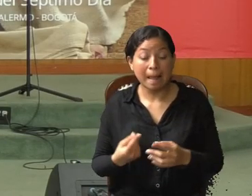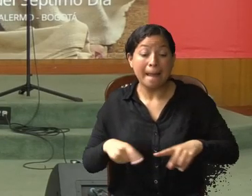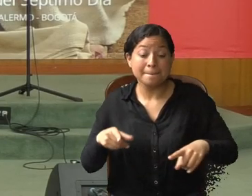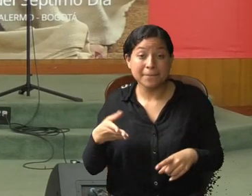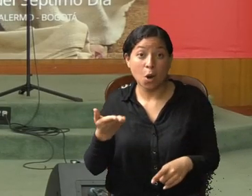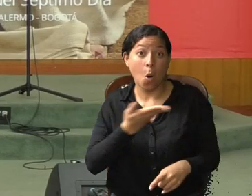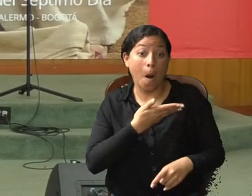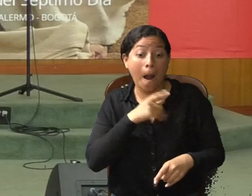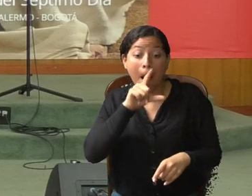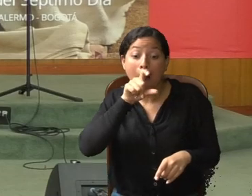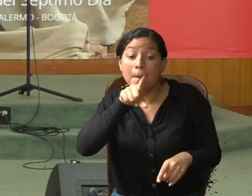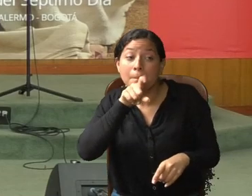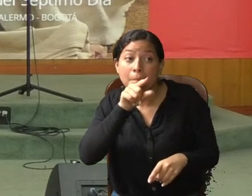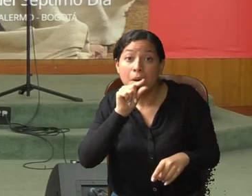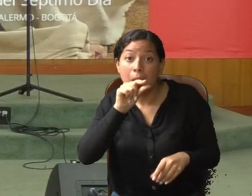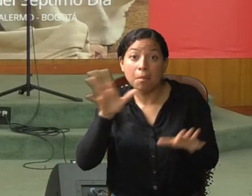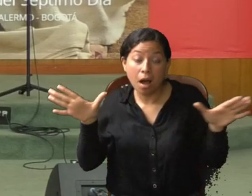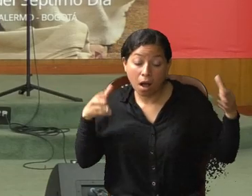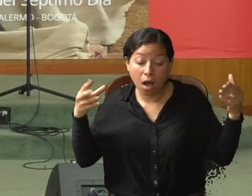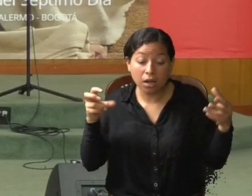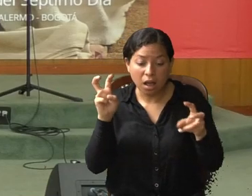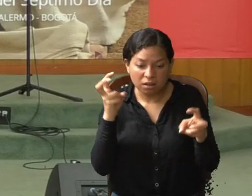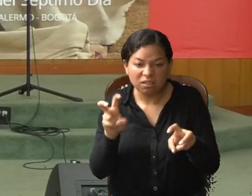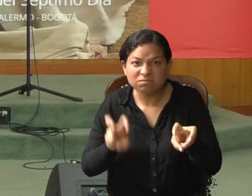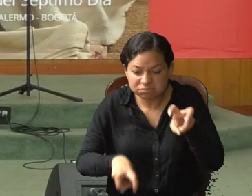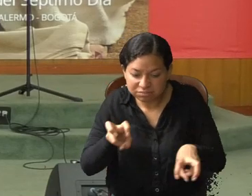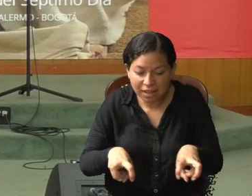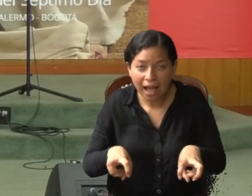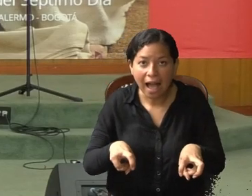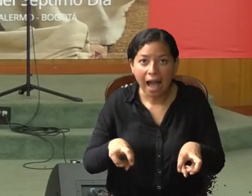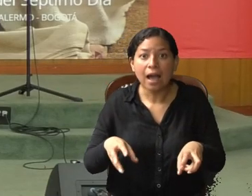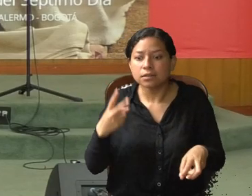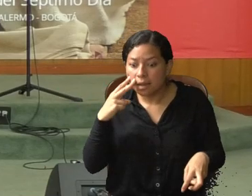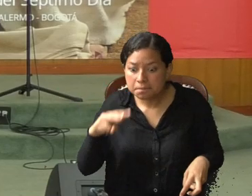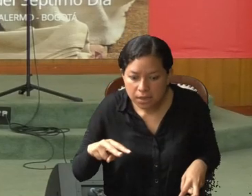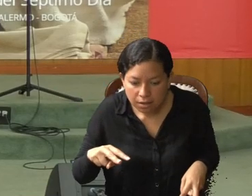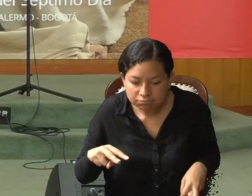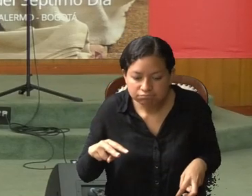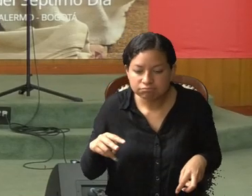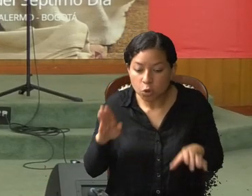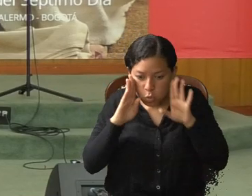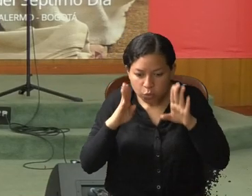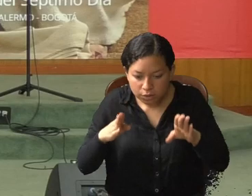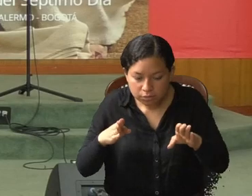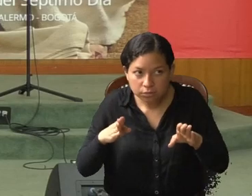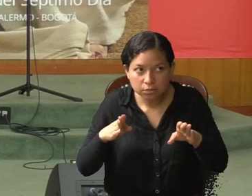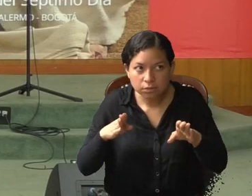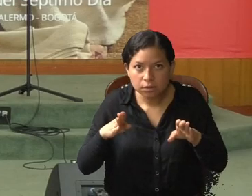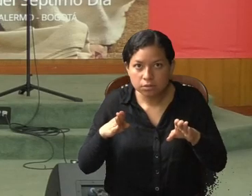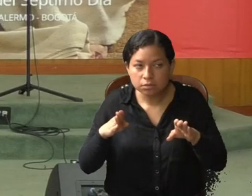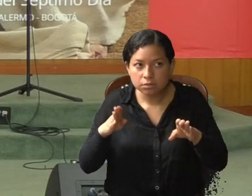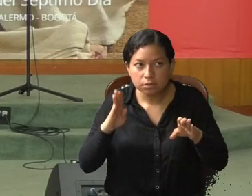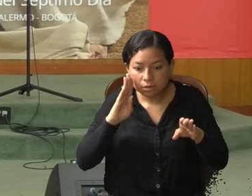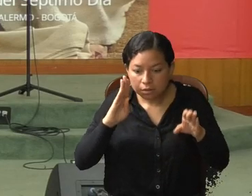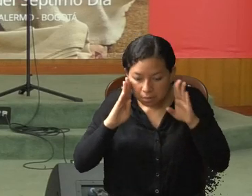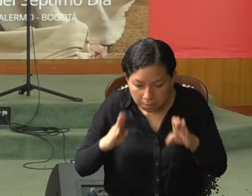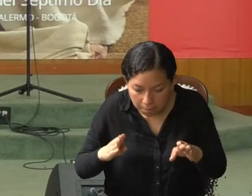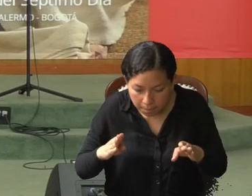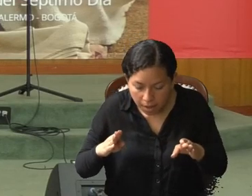polluelos, está atenta a los polluelos, agita sus alas y espera que el polluelo salga del nido y que